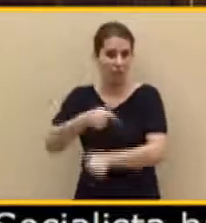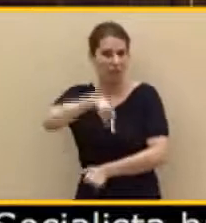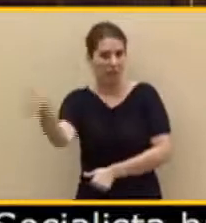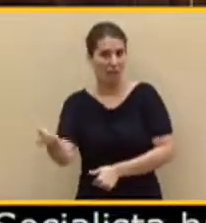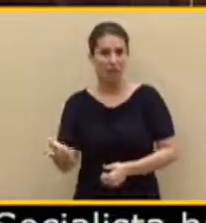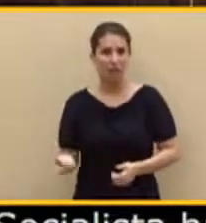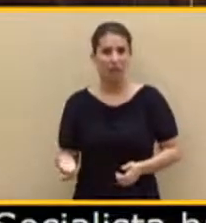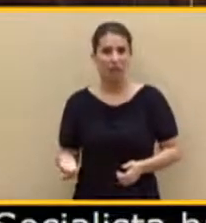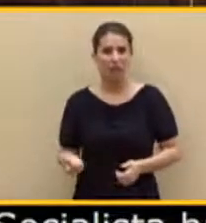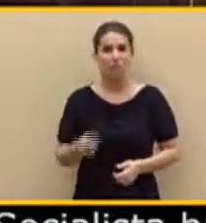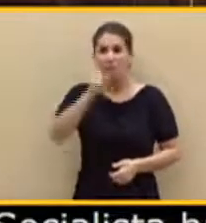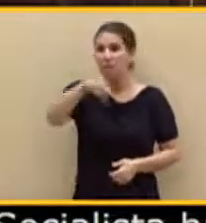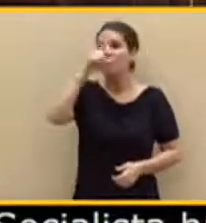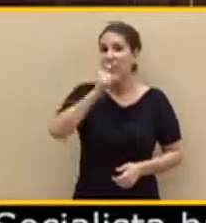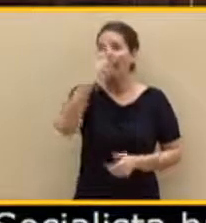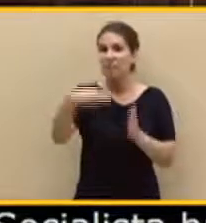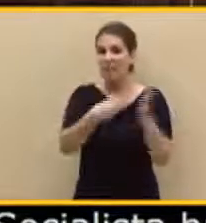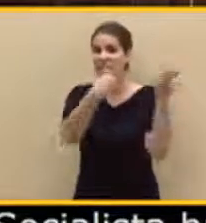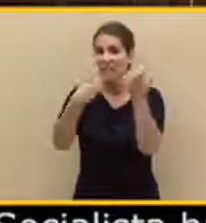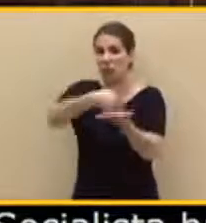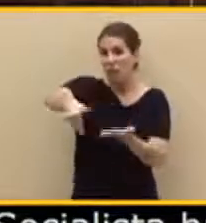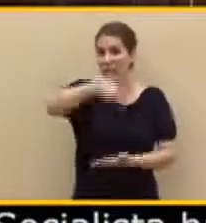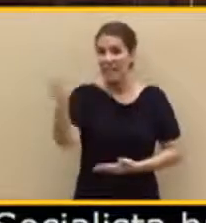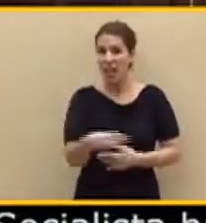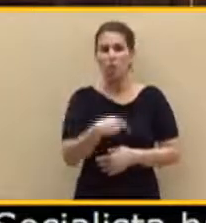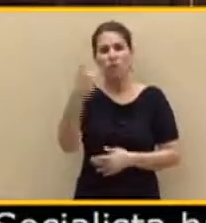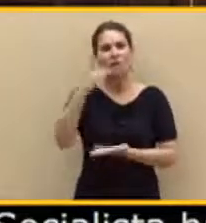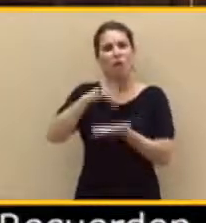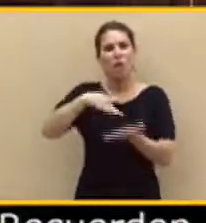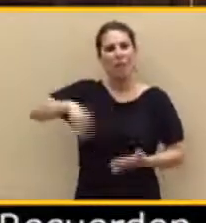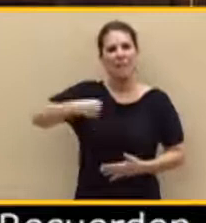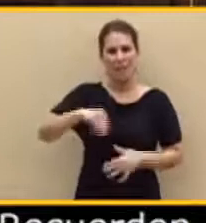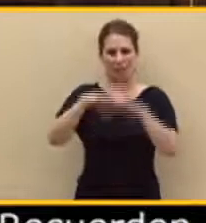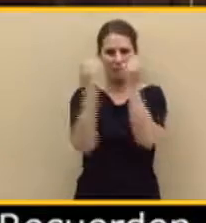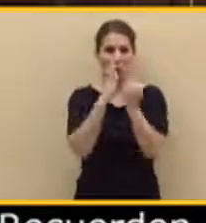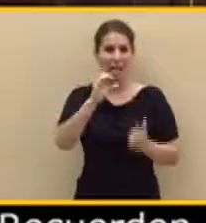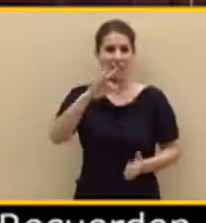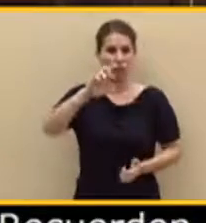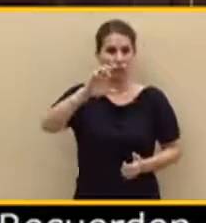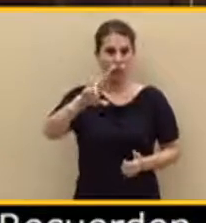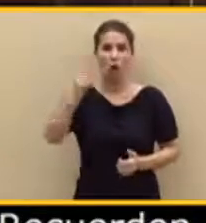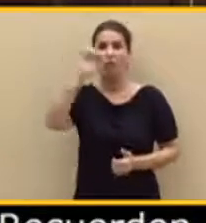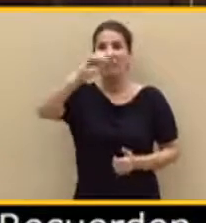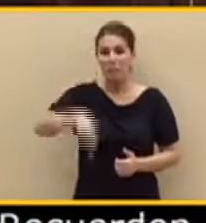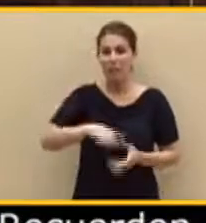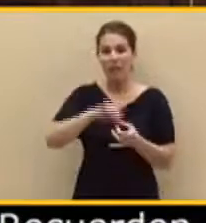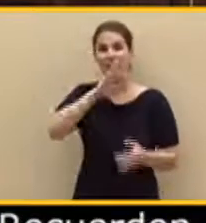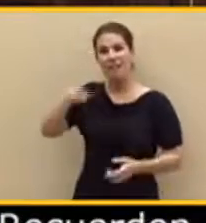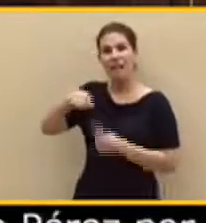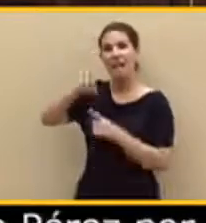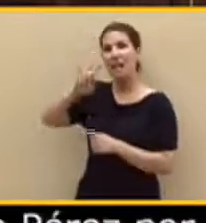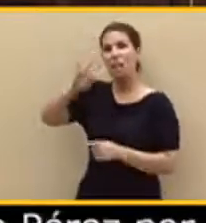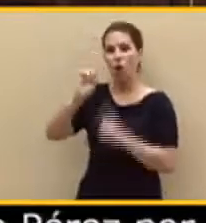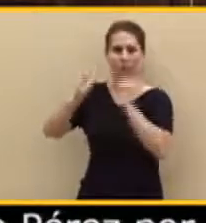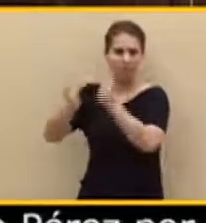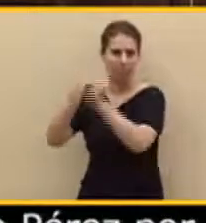los 3.600 millones de euros a Florentino Pérez por Castor o las adjudicaciones por dedazo del señor Rato. Recuerden todo esto